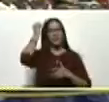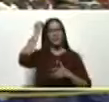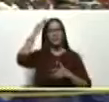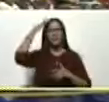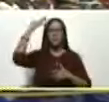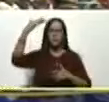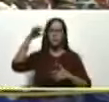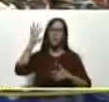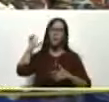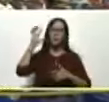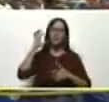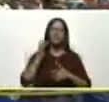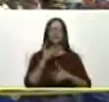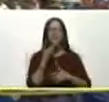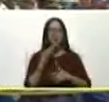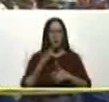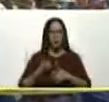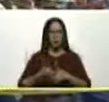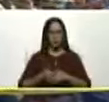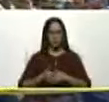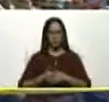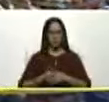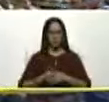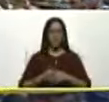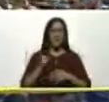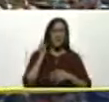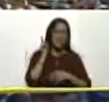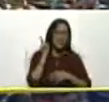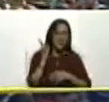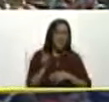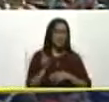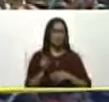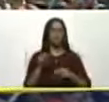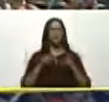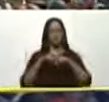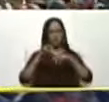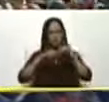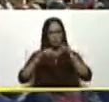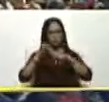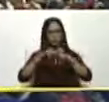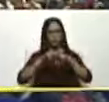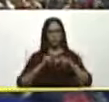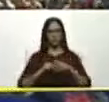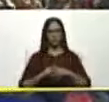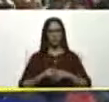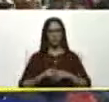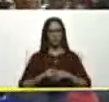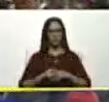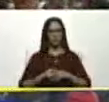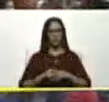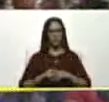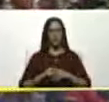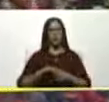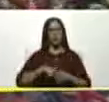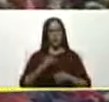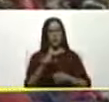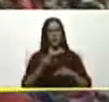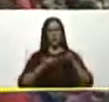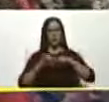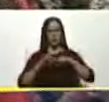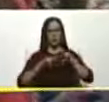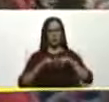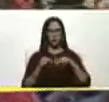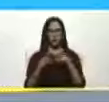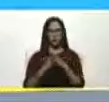en un país mejor y ellos lo construyan. Lo podamos construir entre